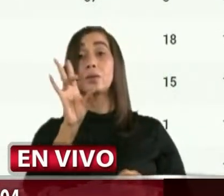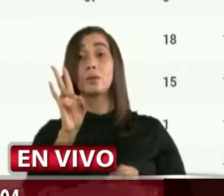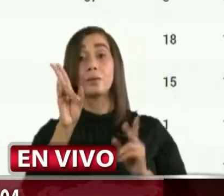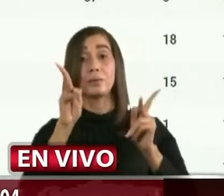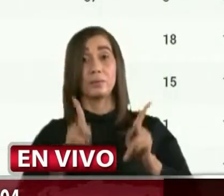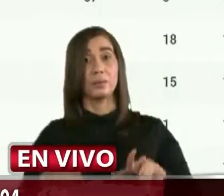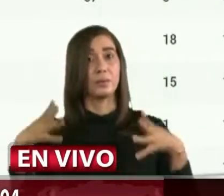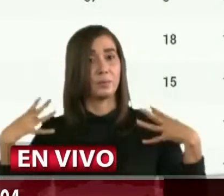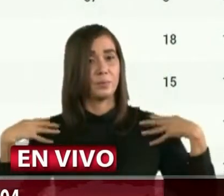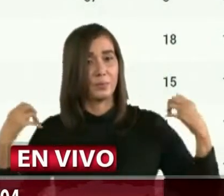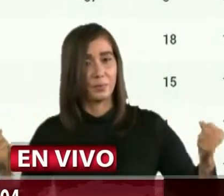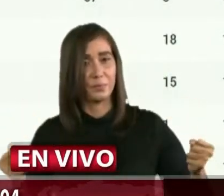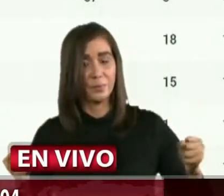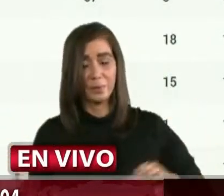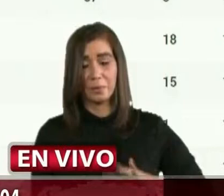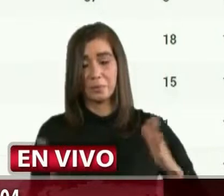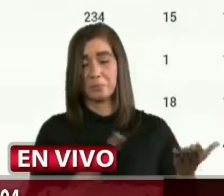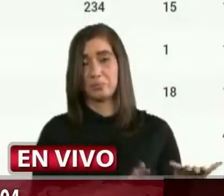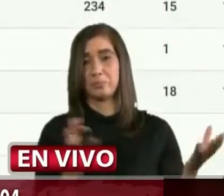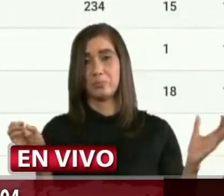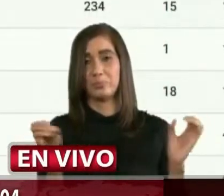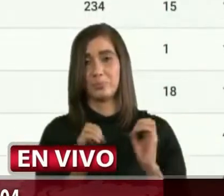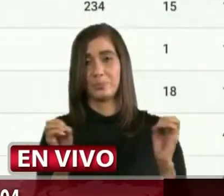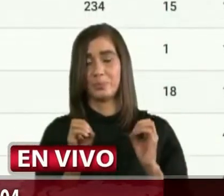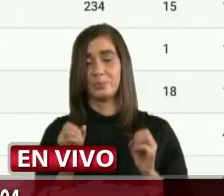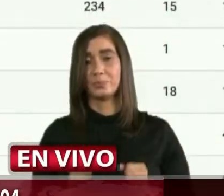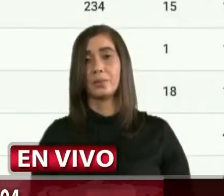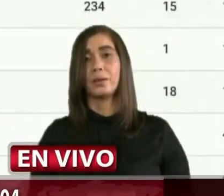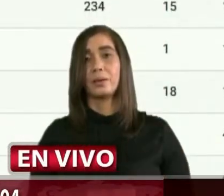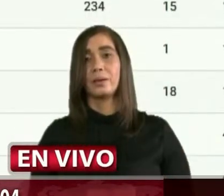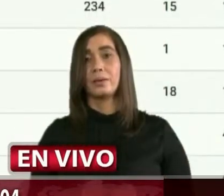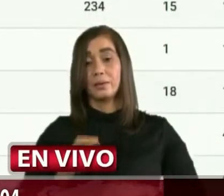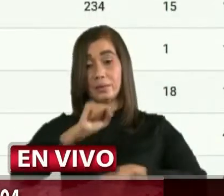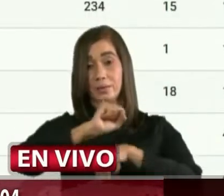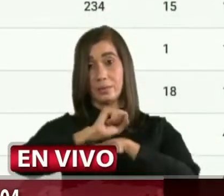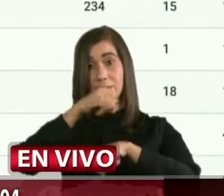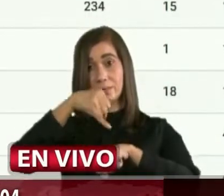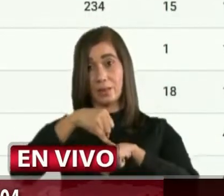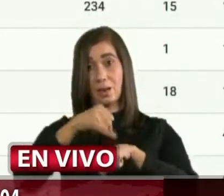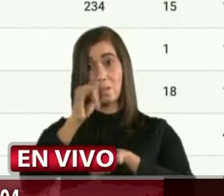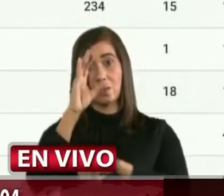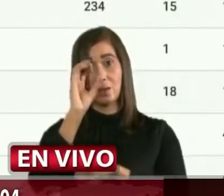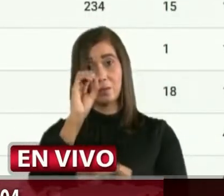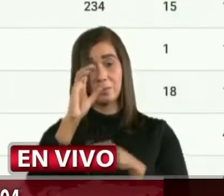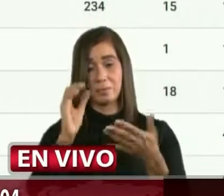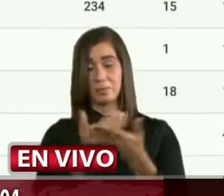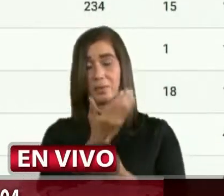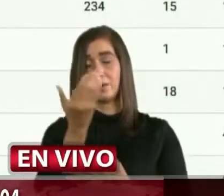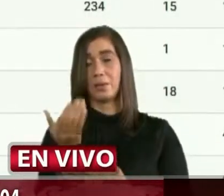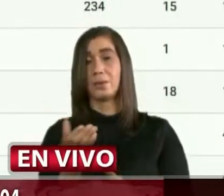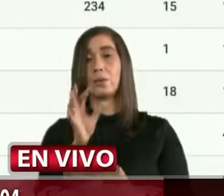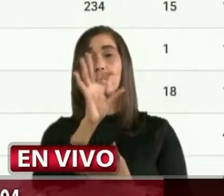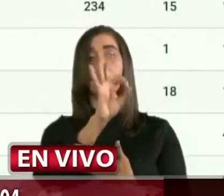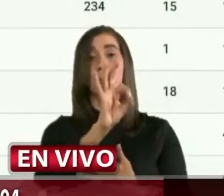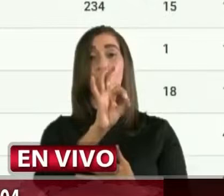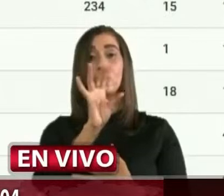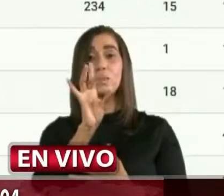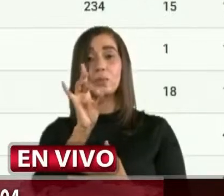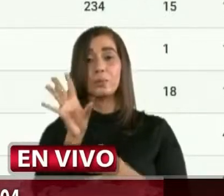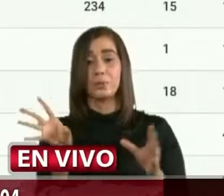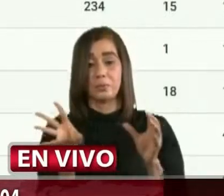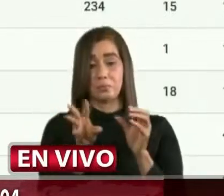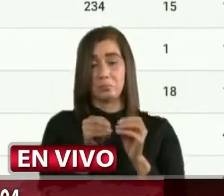197 recuperados, 0 fallecimientos. San Juan, 0 casos nuevos,